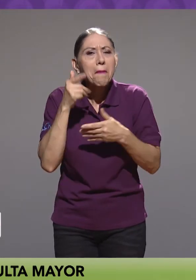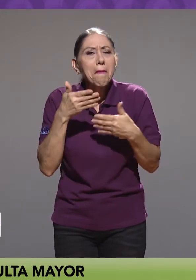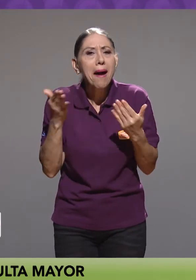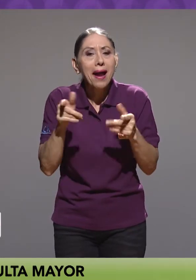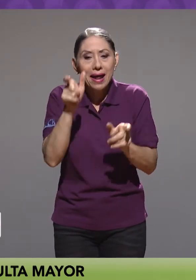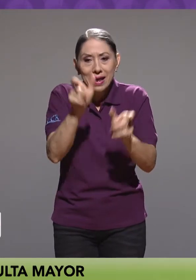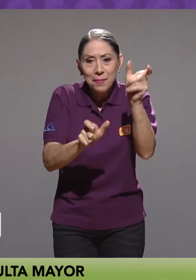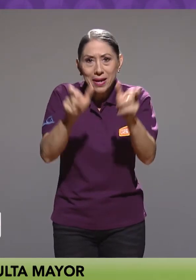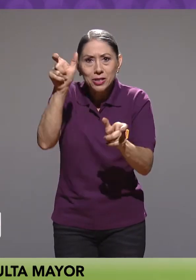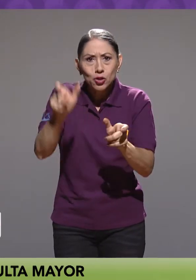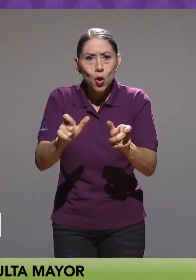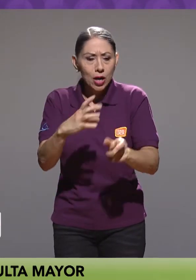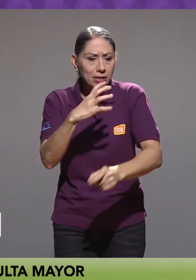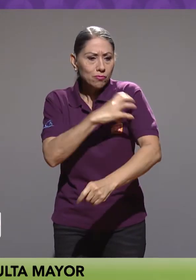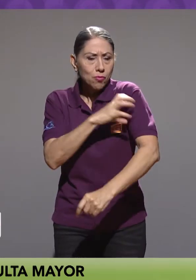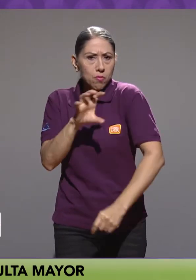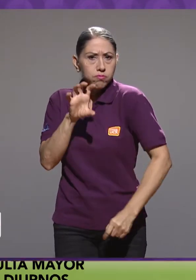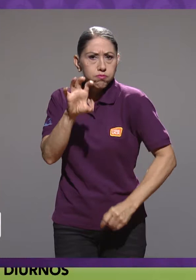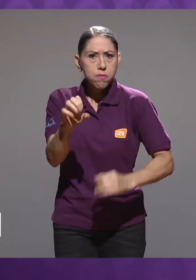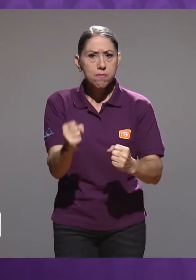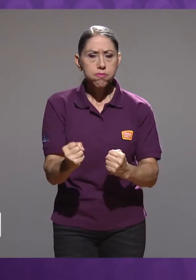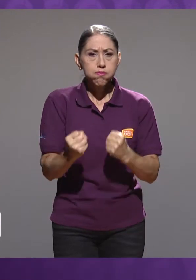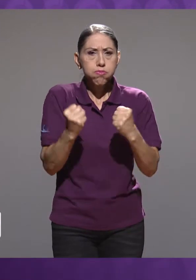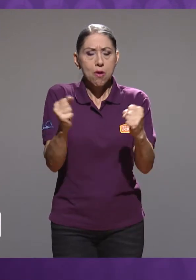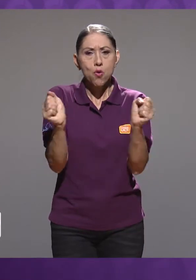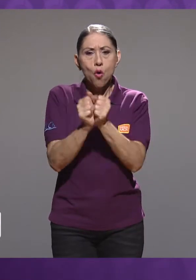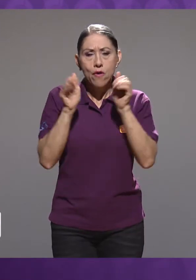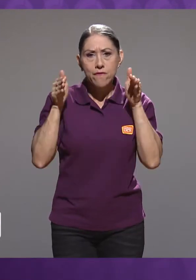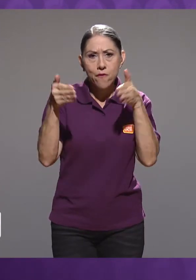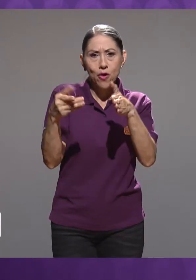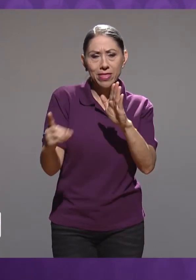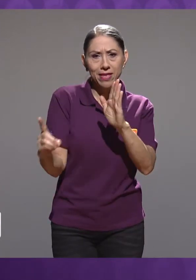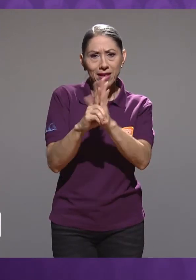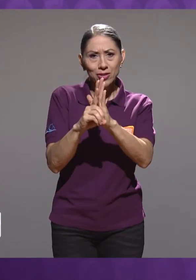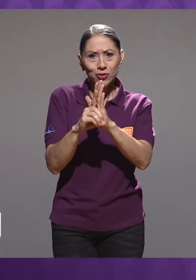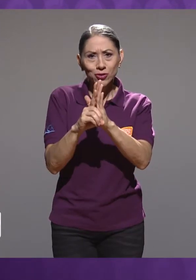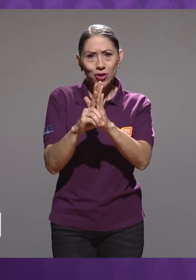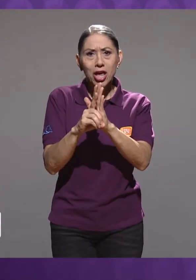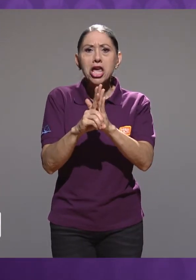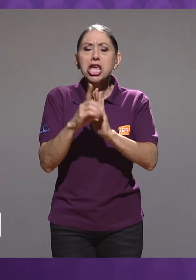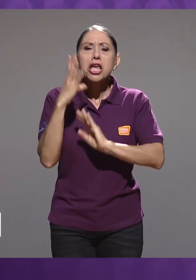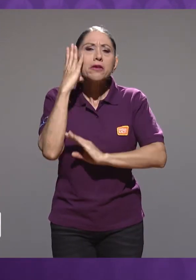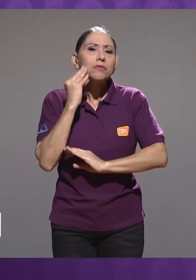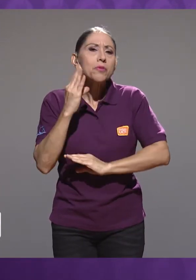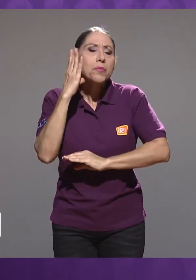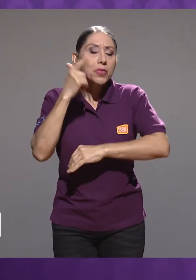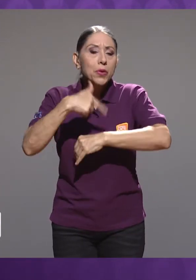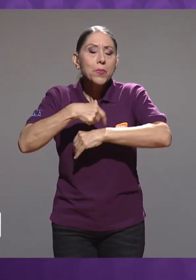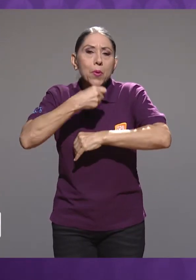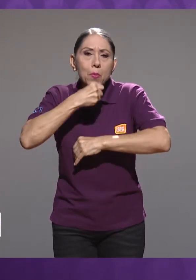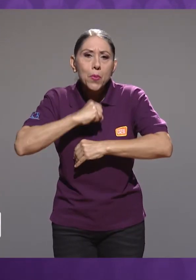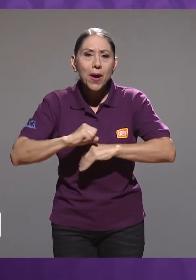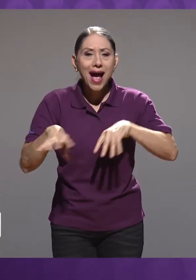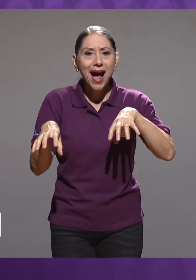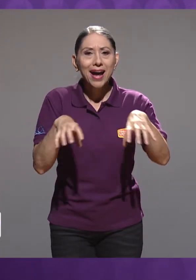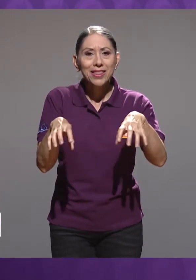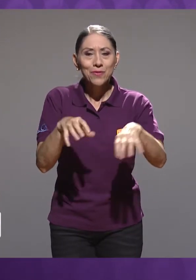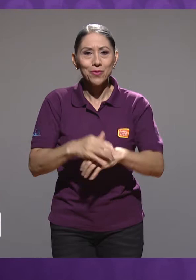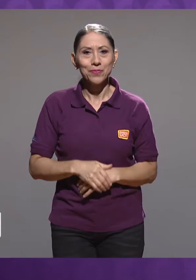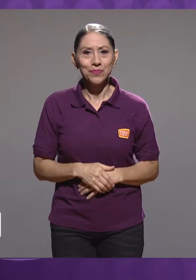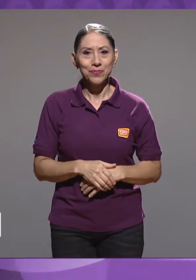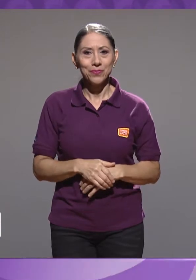personas vivan empoderadas, vivan con el enfoque de derechos y vivan un envejecimiento